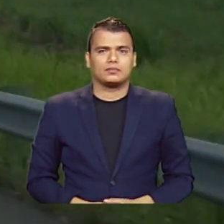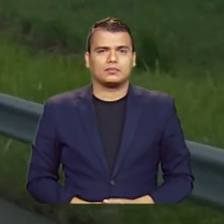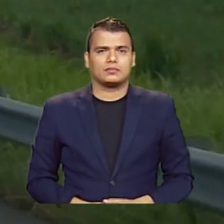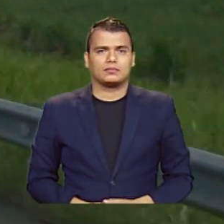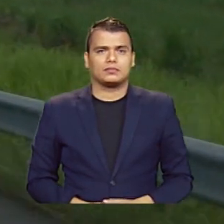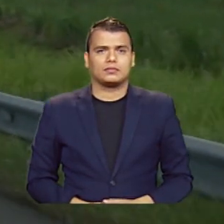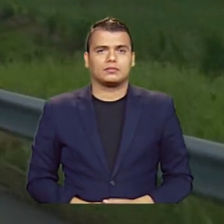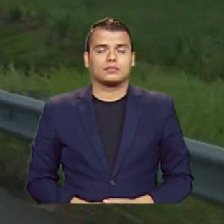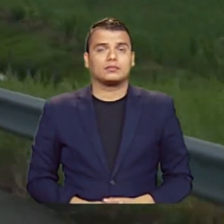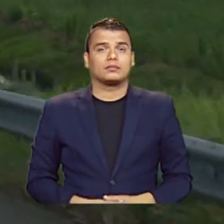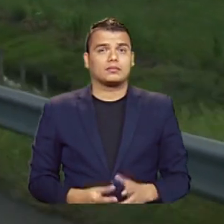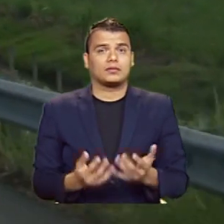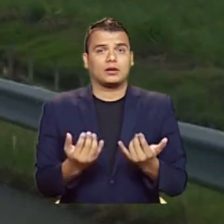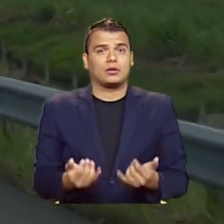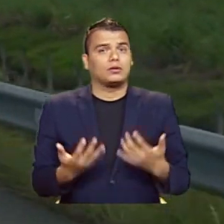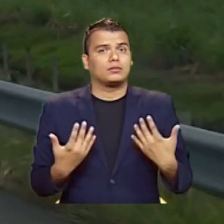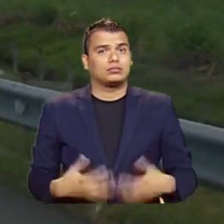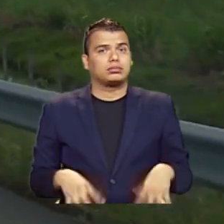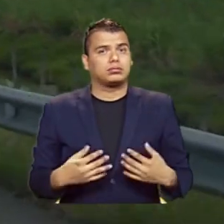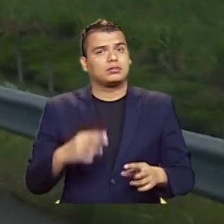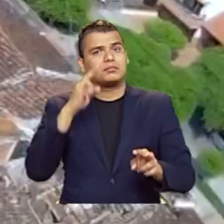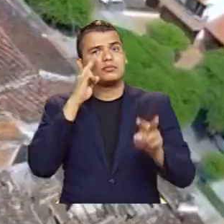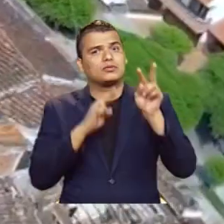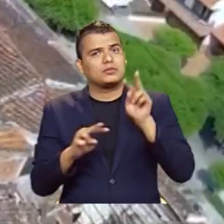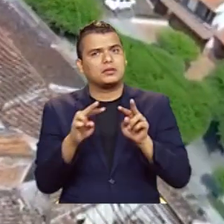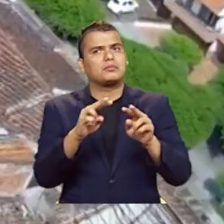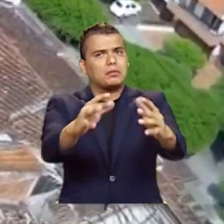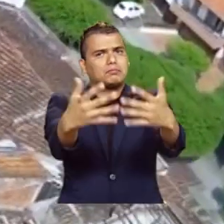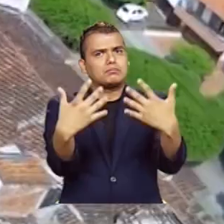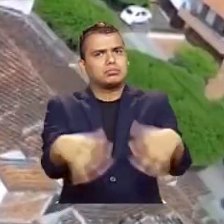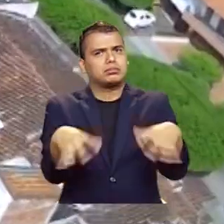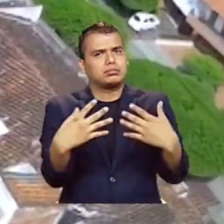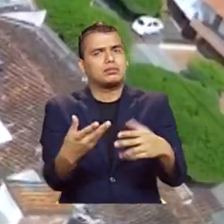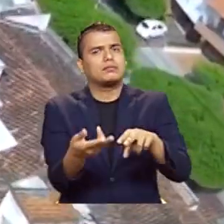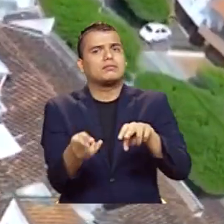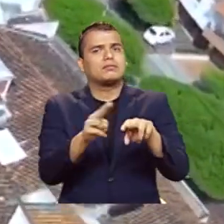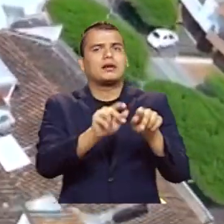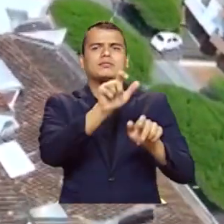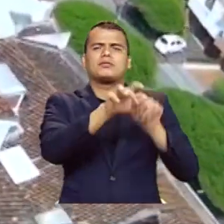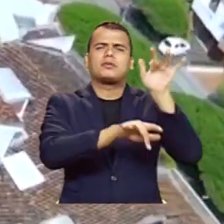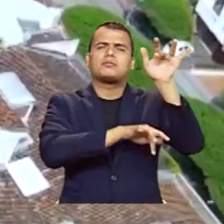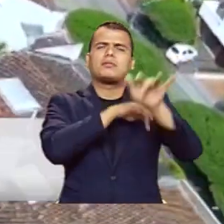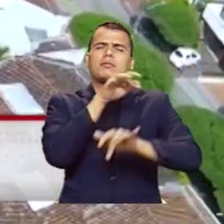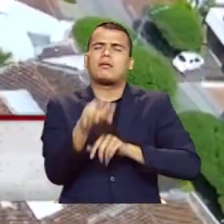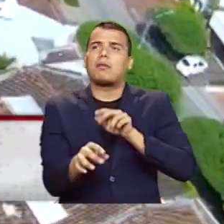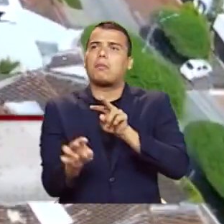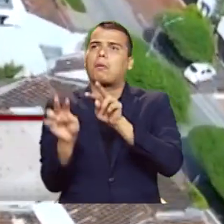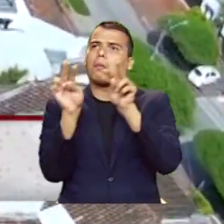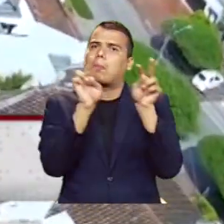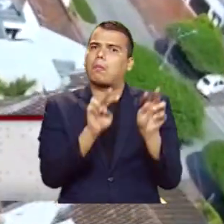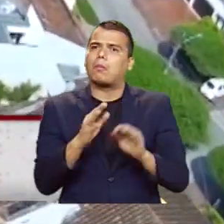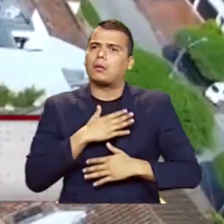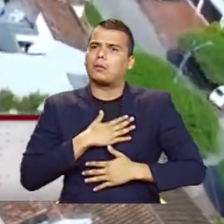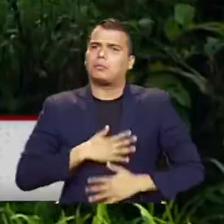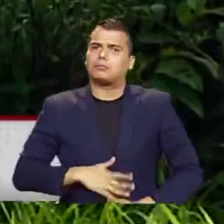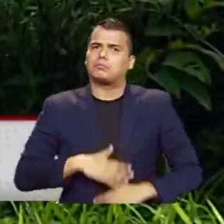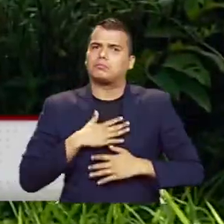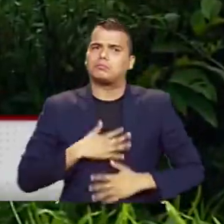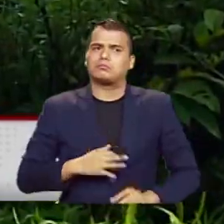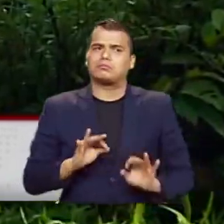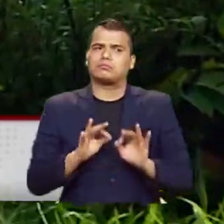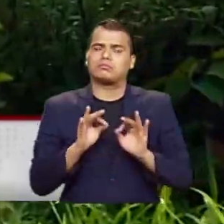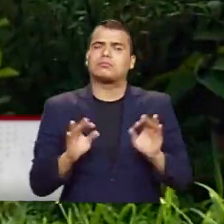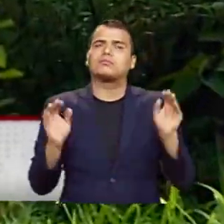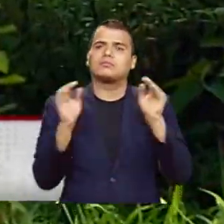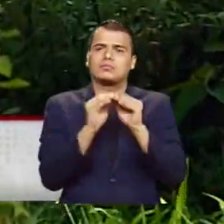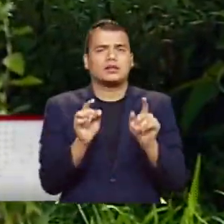Un crecimiento considerable del turismo y un gran nivel de satisfacción de los visitantes y turistas, además de la articulación de esfuerzos